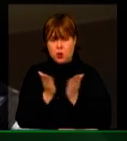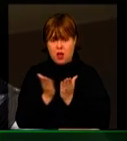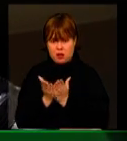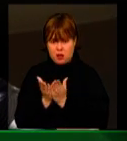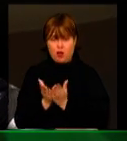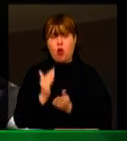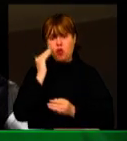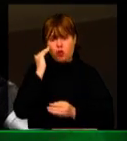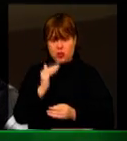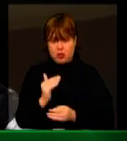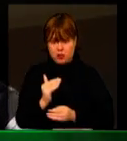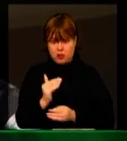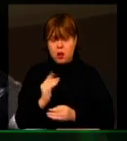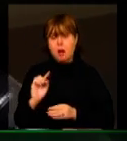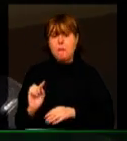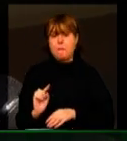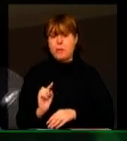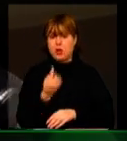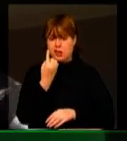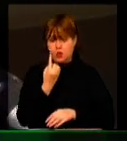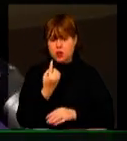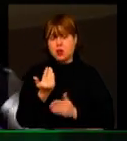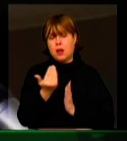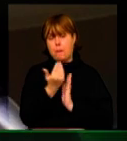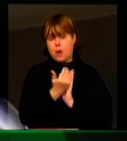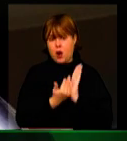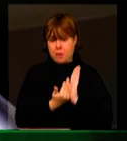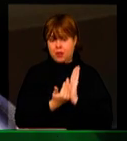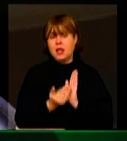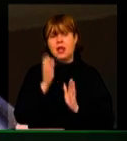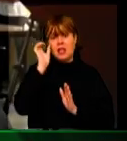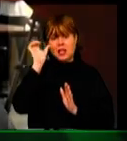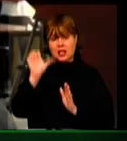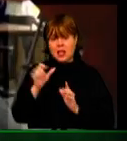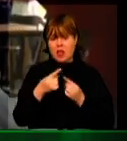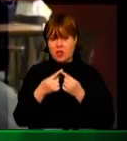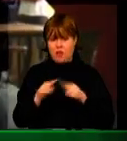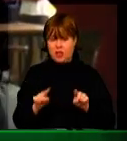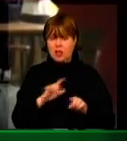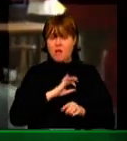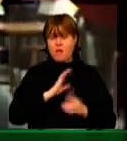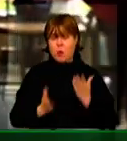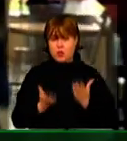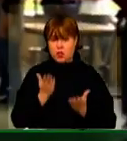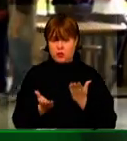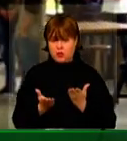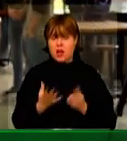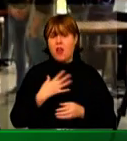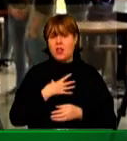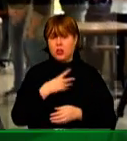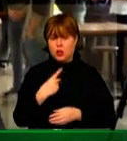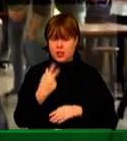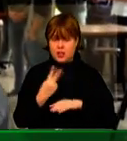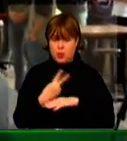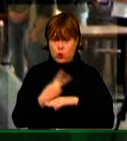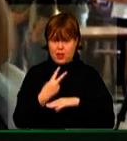nuestros docentes y con priorizaciones curriculares y estrategias diferentes de evaluación. La directora de secundaria sostiene que